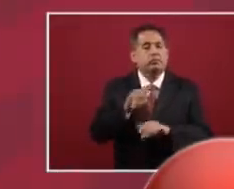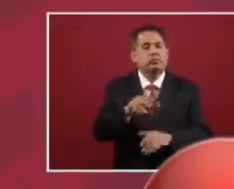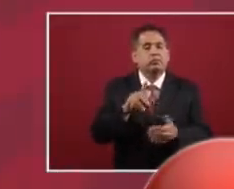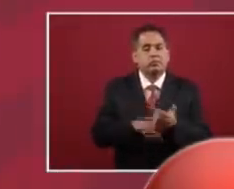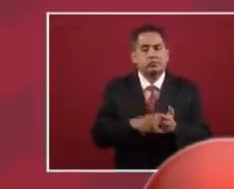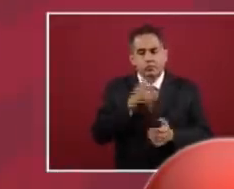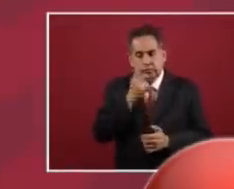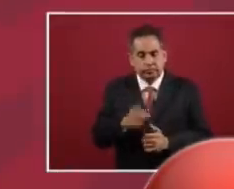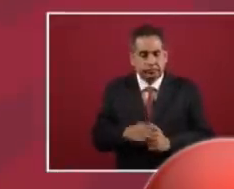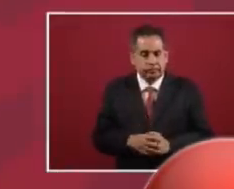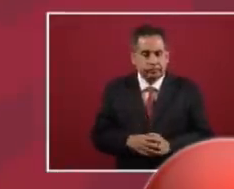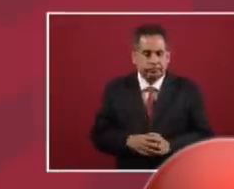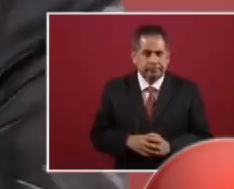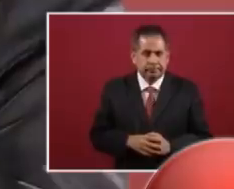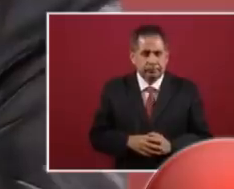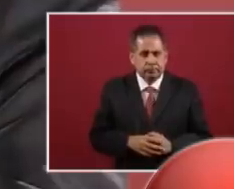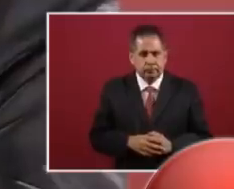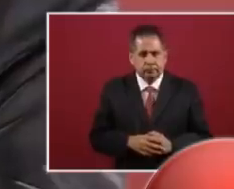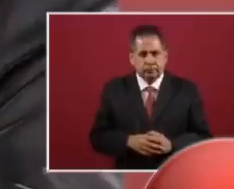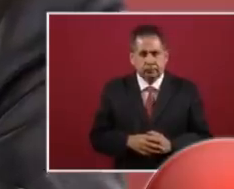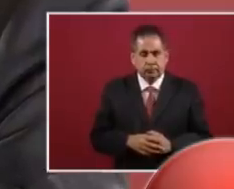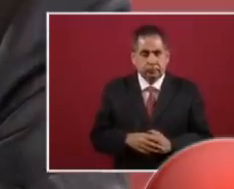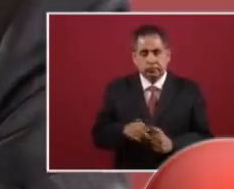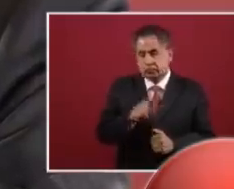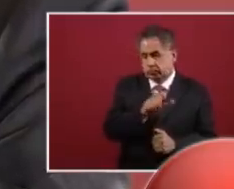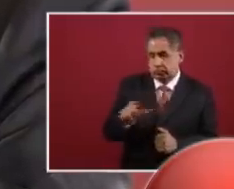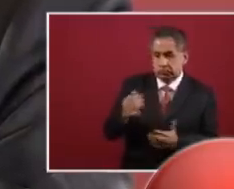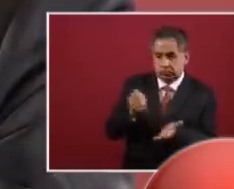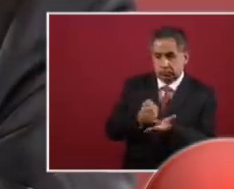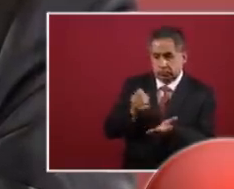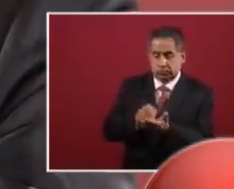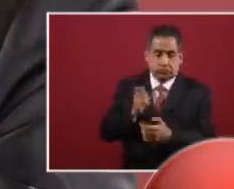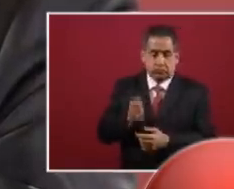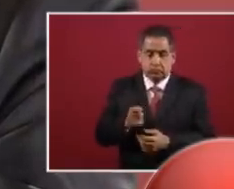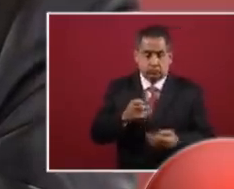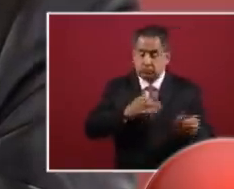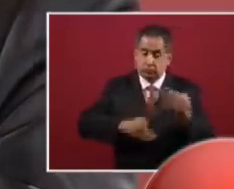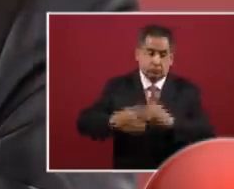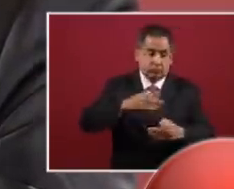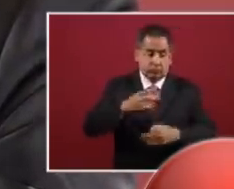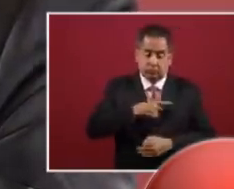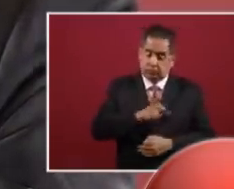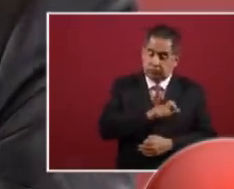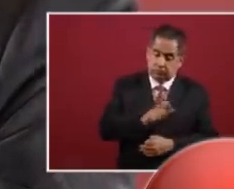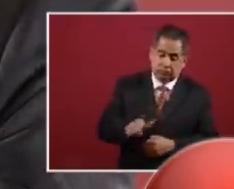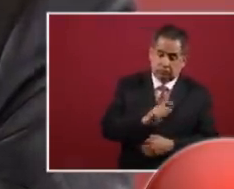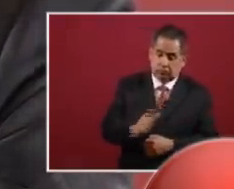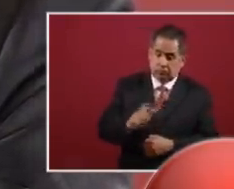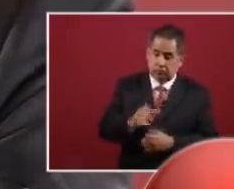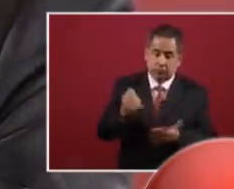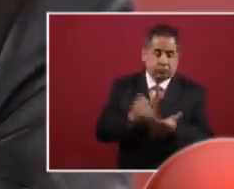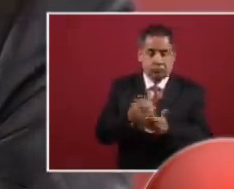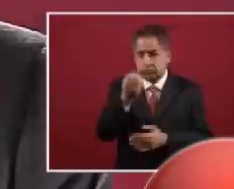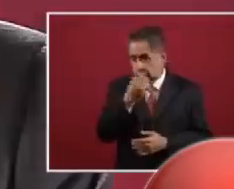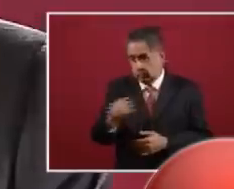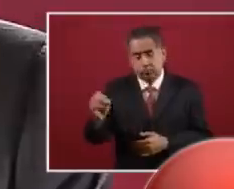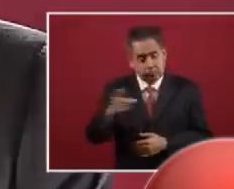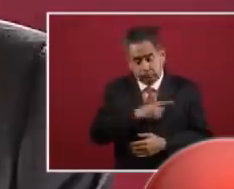Acerca del pago de impuestos, pues todos estamos obligados a pagar